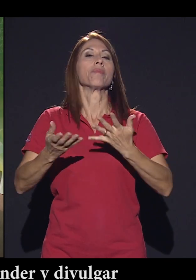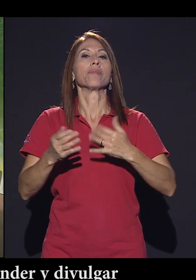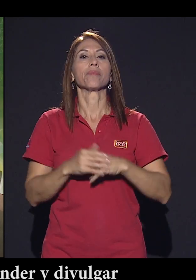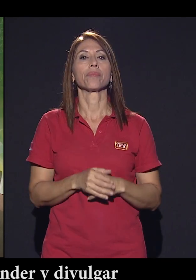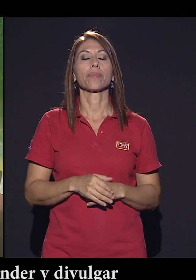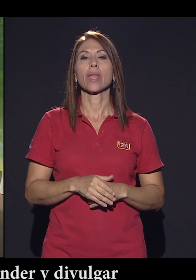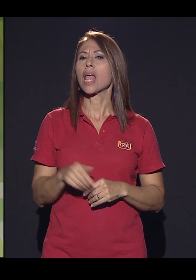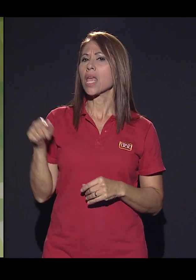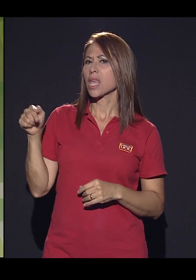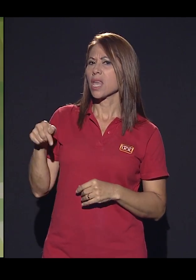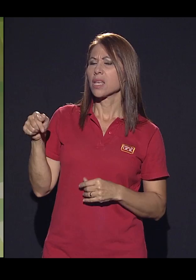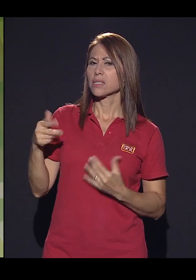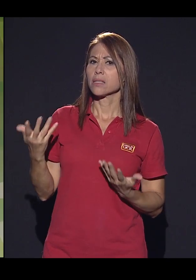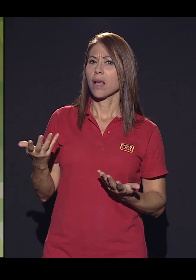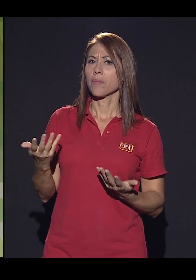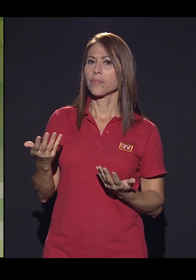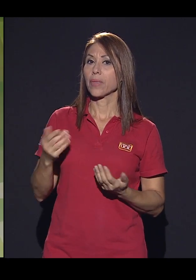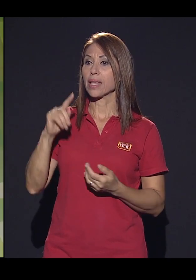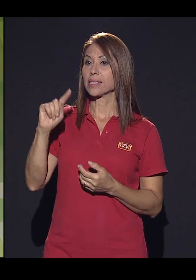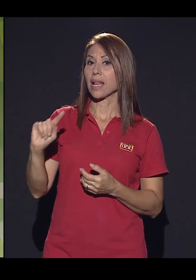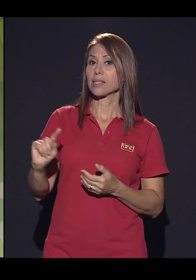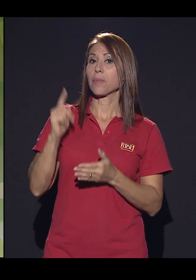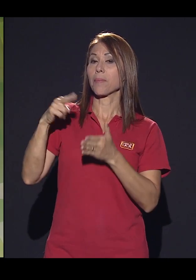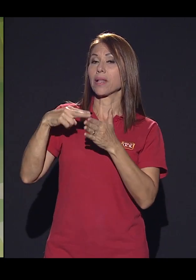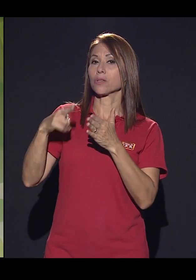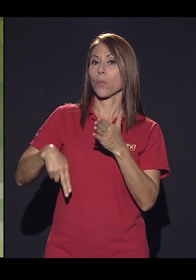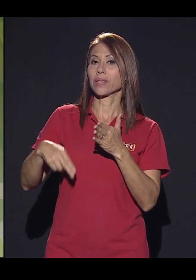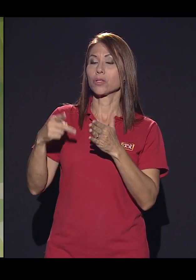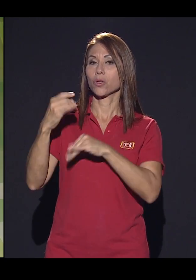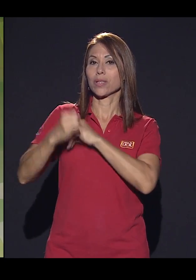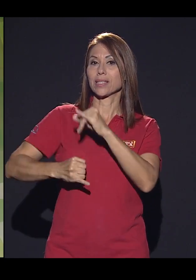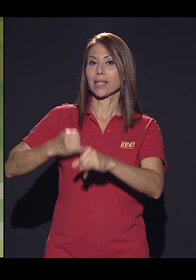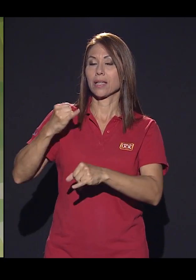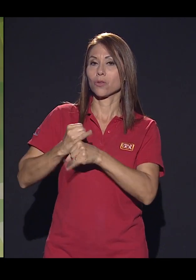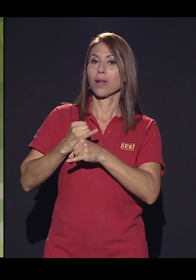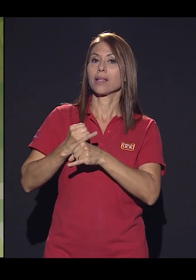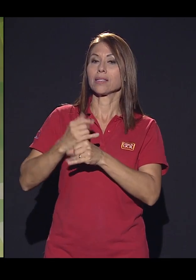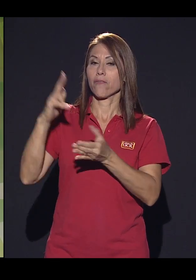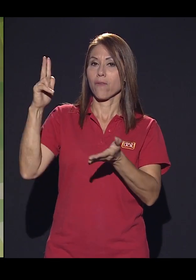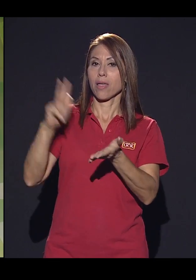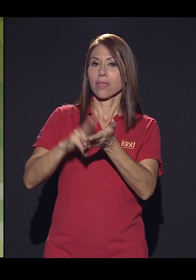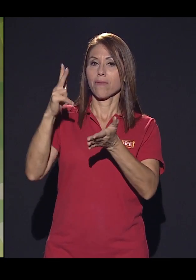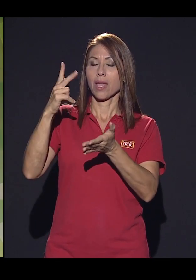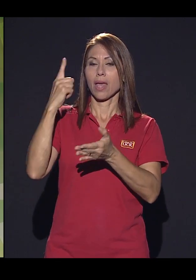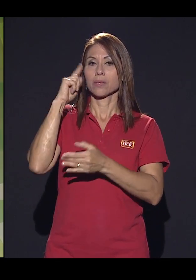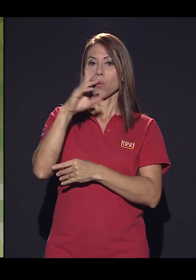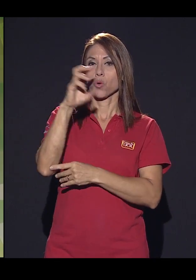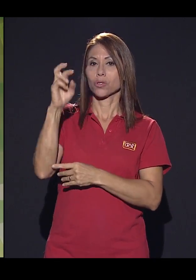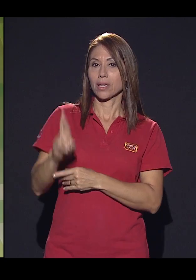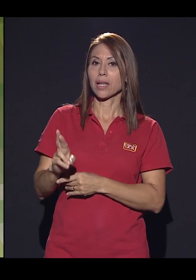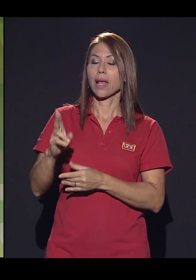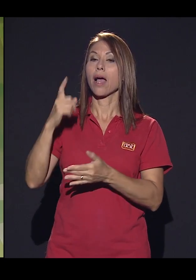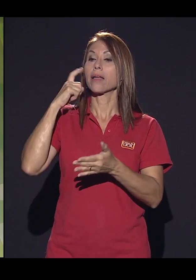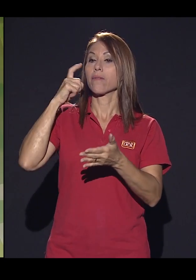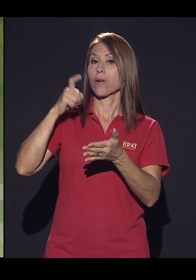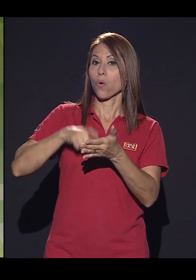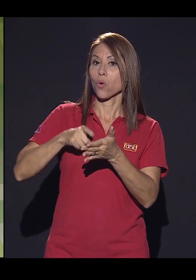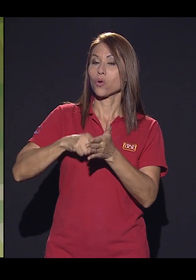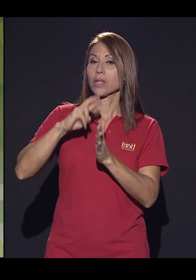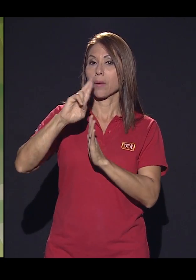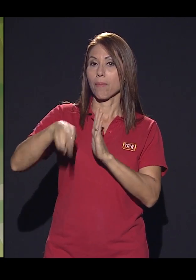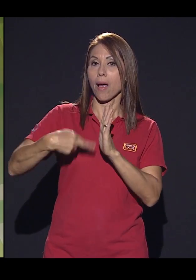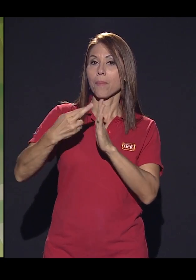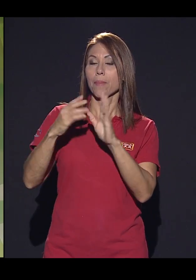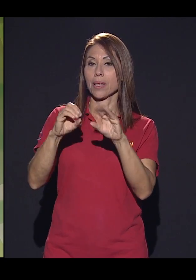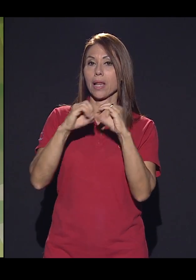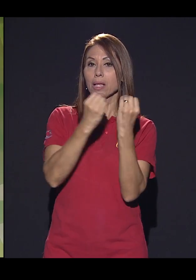convención. Y esta, don Otto, es de las primeras convenciones internacionales ratificadas por Costa Rica que